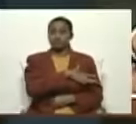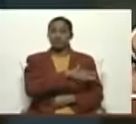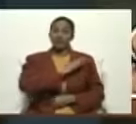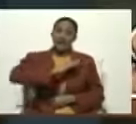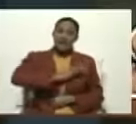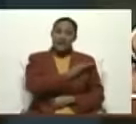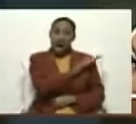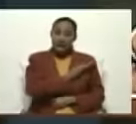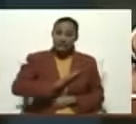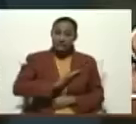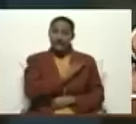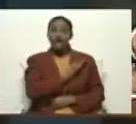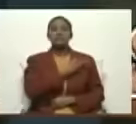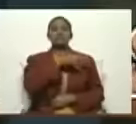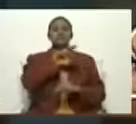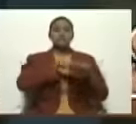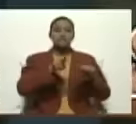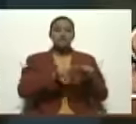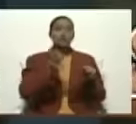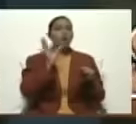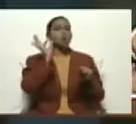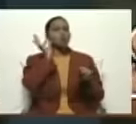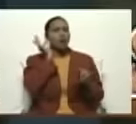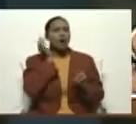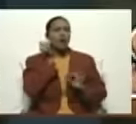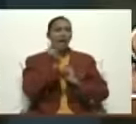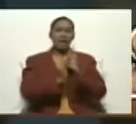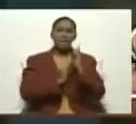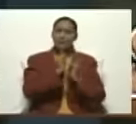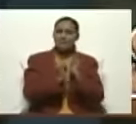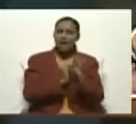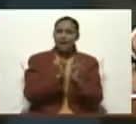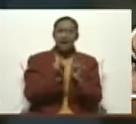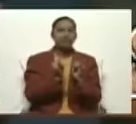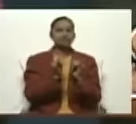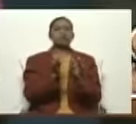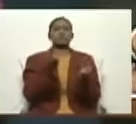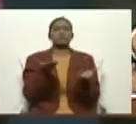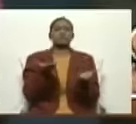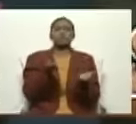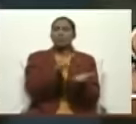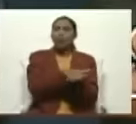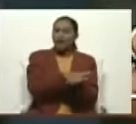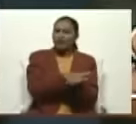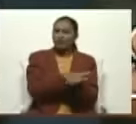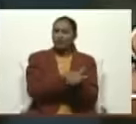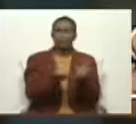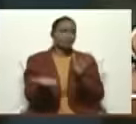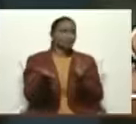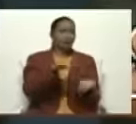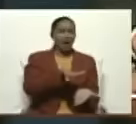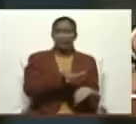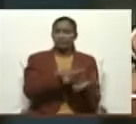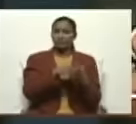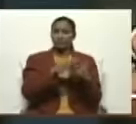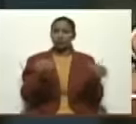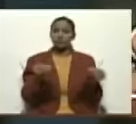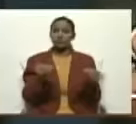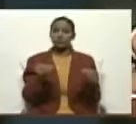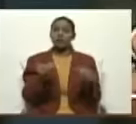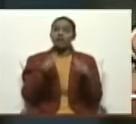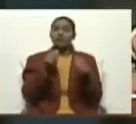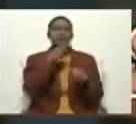40.000 muertos, entre ellos mujeres, niños, bebés, recién nacidos, etcétera, sino van por Rafah. ¿A dónde van a